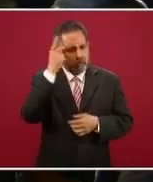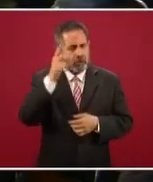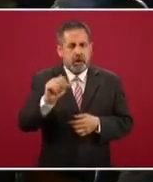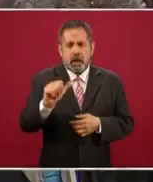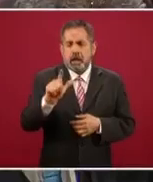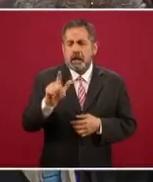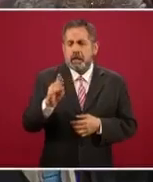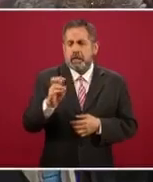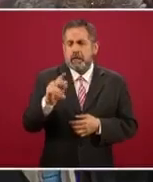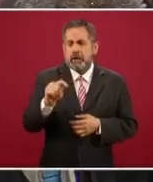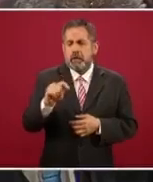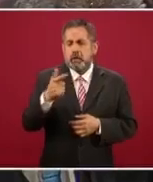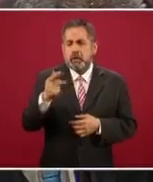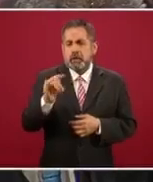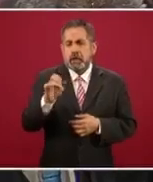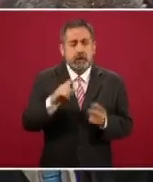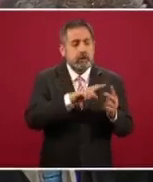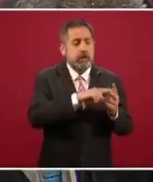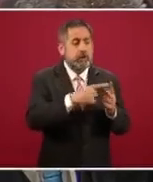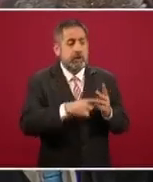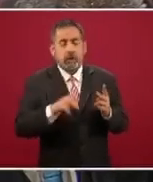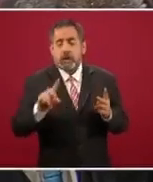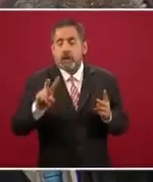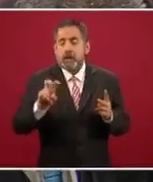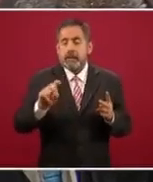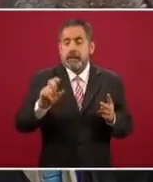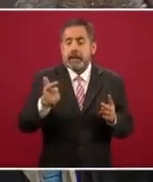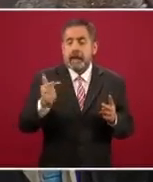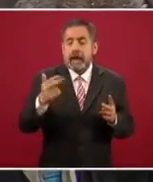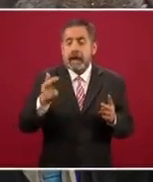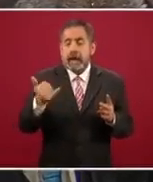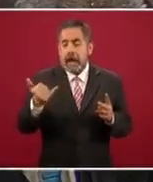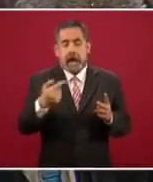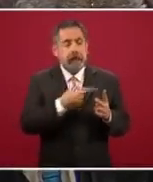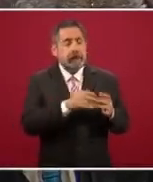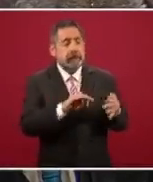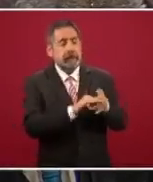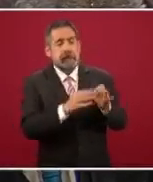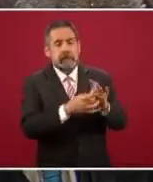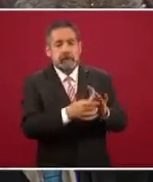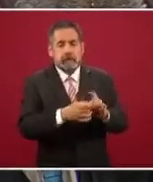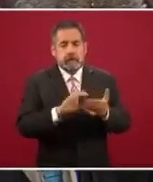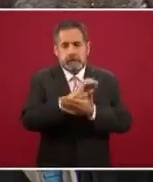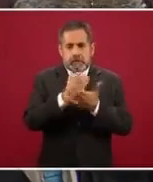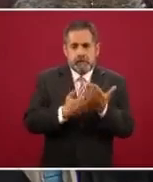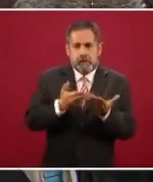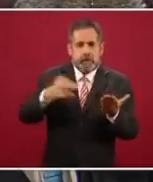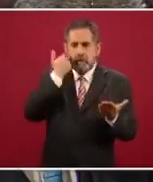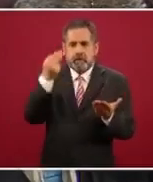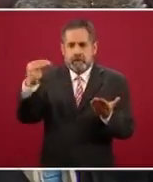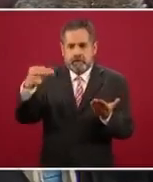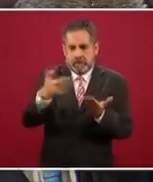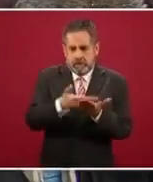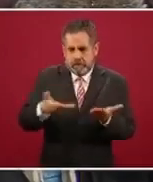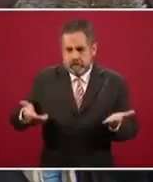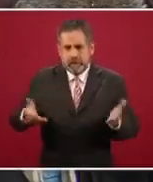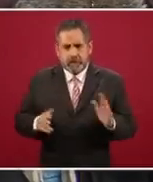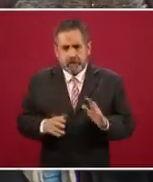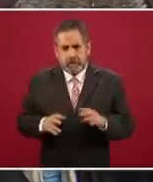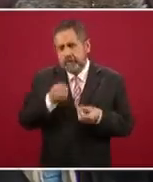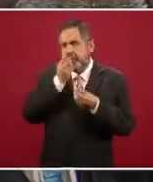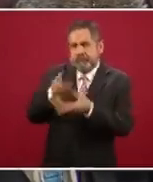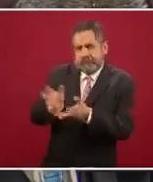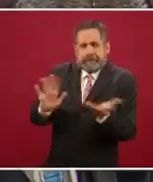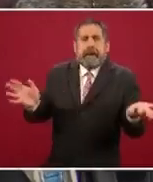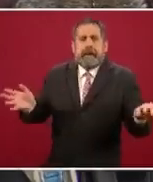Gutiérrez, muy cercano a Luis Videgaray, y que ya están merodeando. No, no quería decir los nombres para… No, pero ya no lo manchar, dijiste. ¿No? O